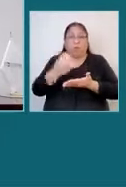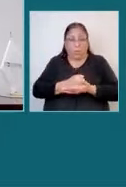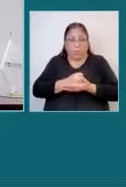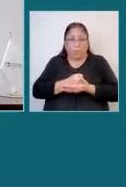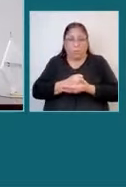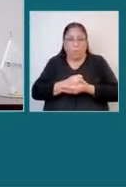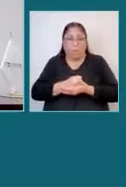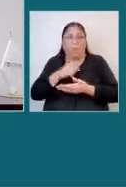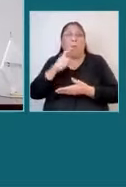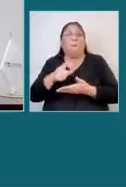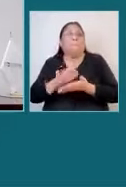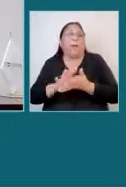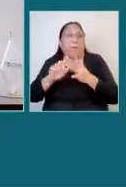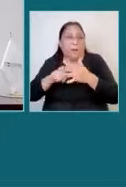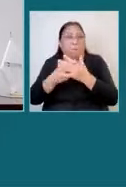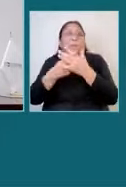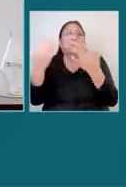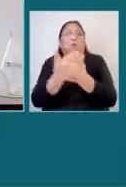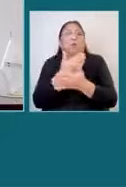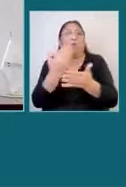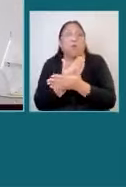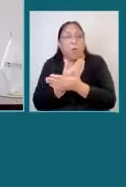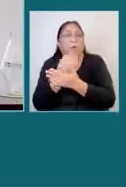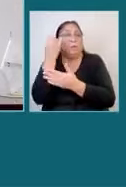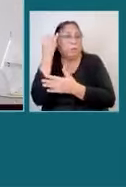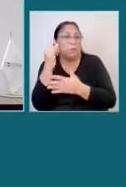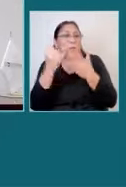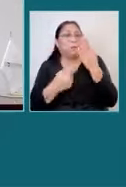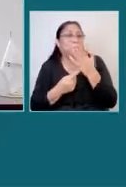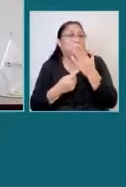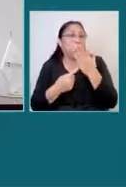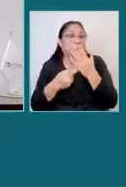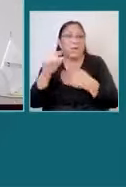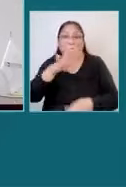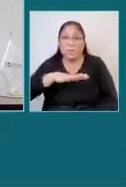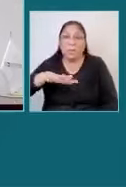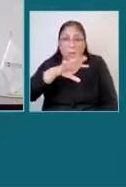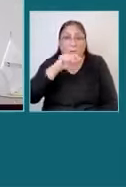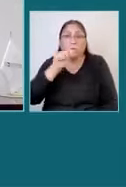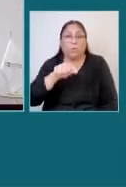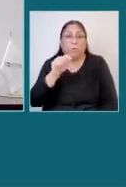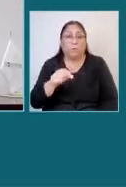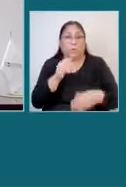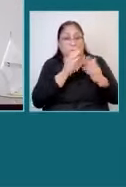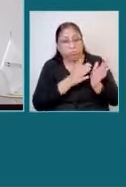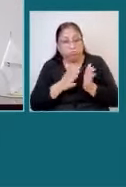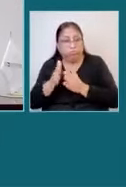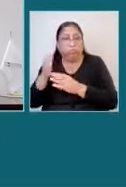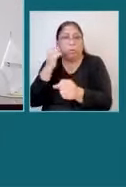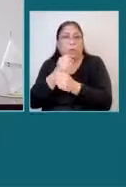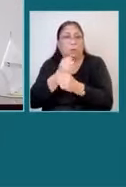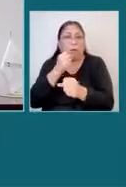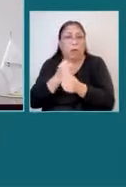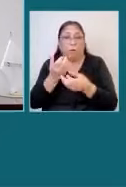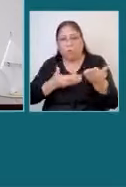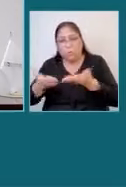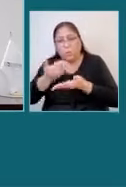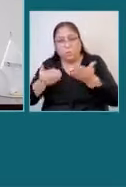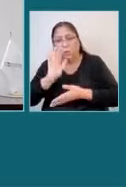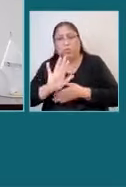Fondo de Capital para Emprendimientos Innovadores y que dentro también de la gestión de cada uno de sus fondos